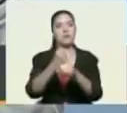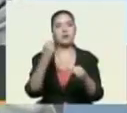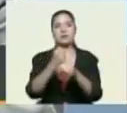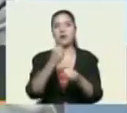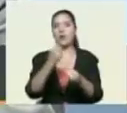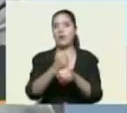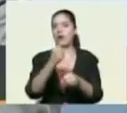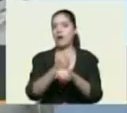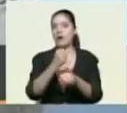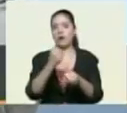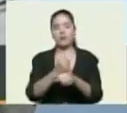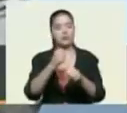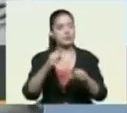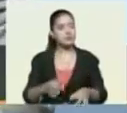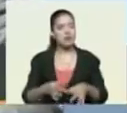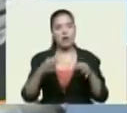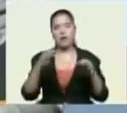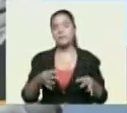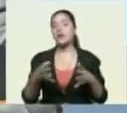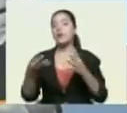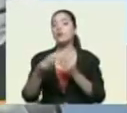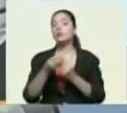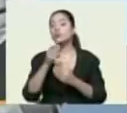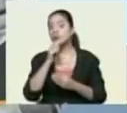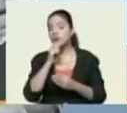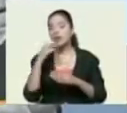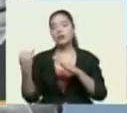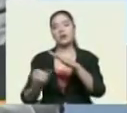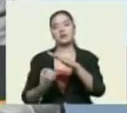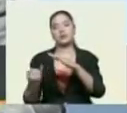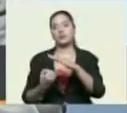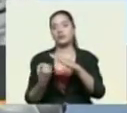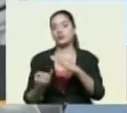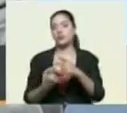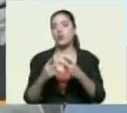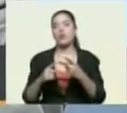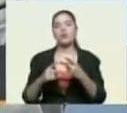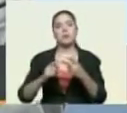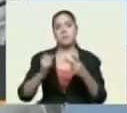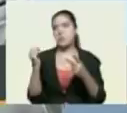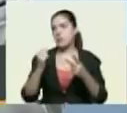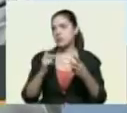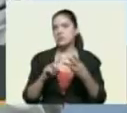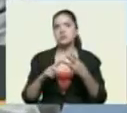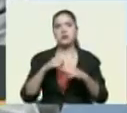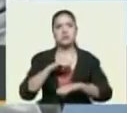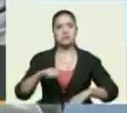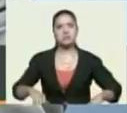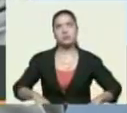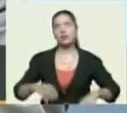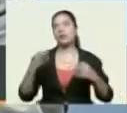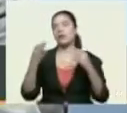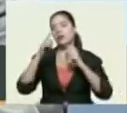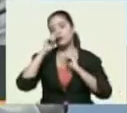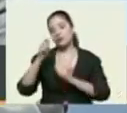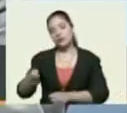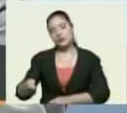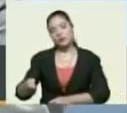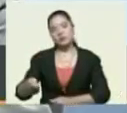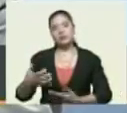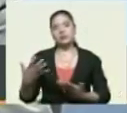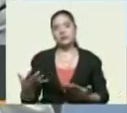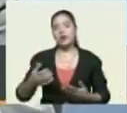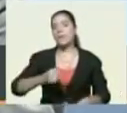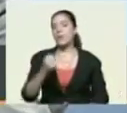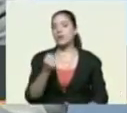su trabajo conjuntamente con las autoridades competentes. Valga nuevamente mi reconocimiento a